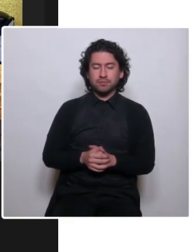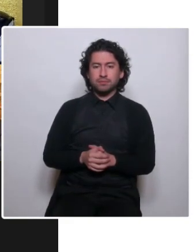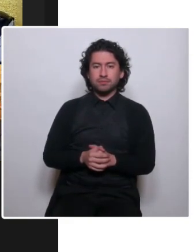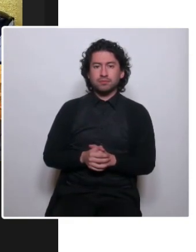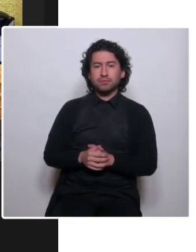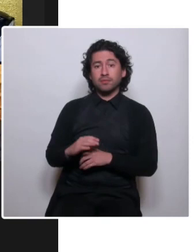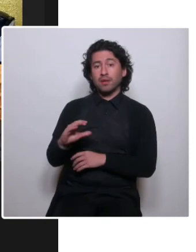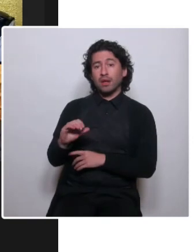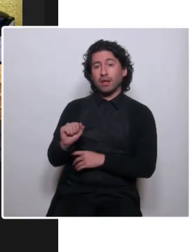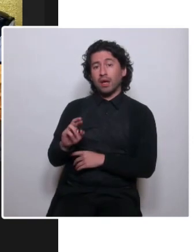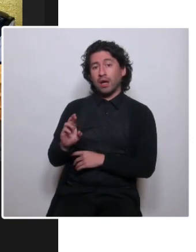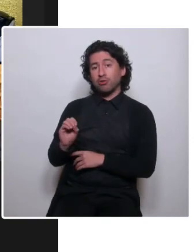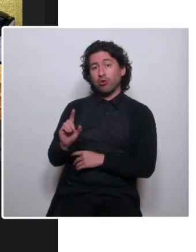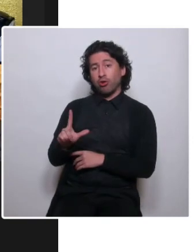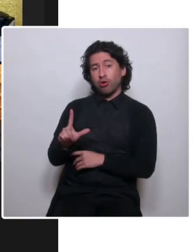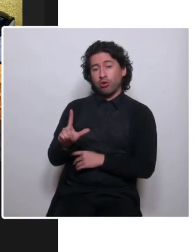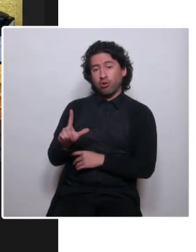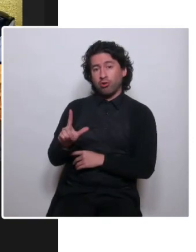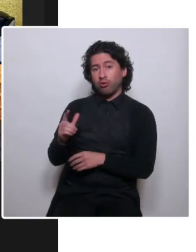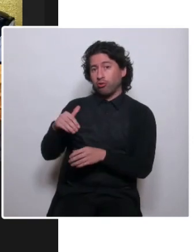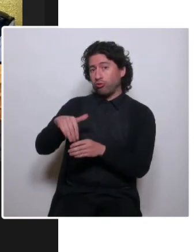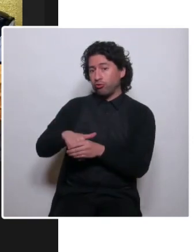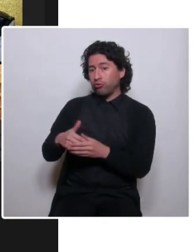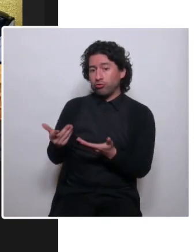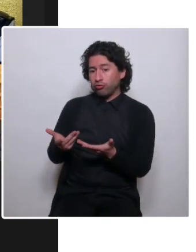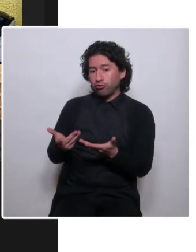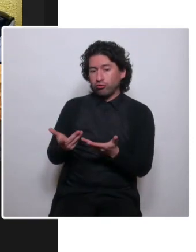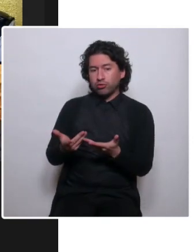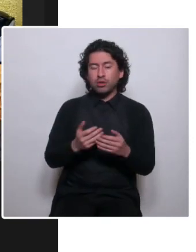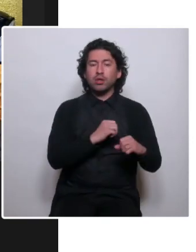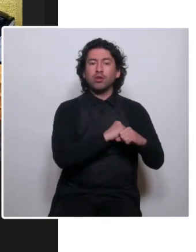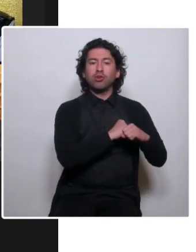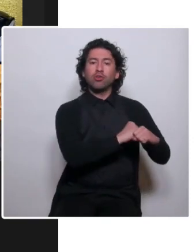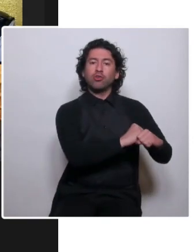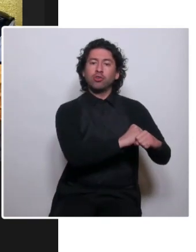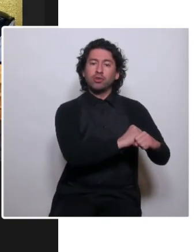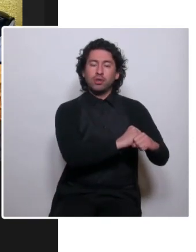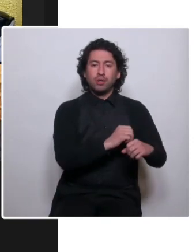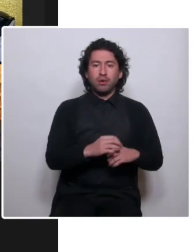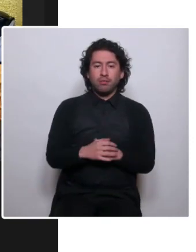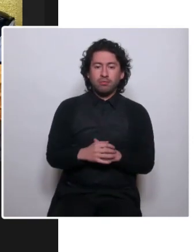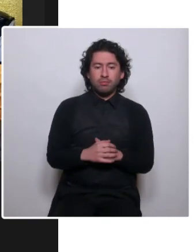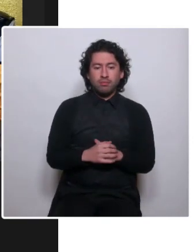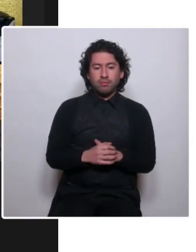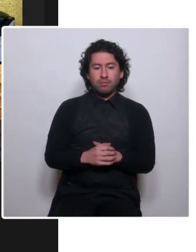Convencional Carol Baum, ¿cómo vota? En contra, señor